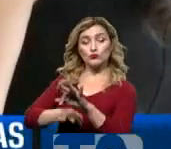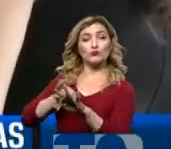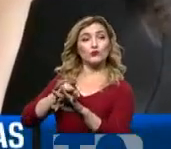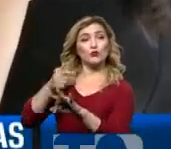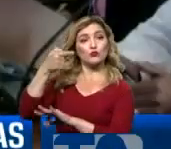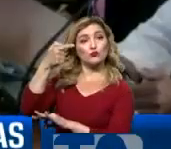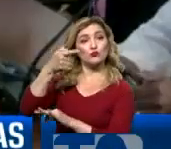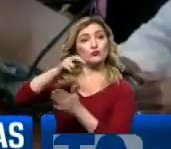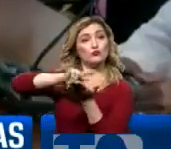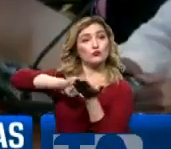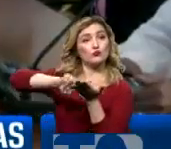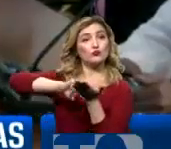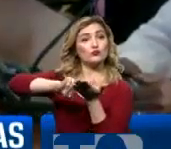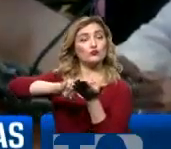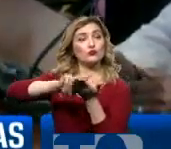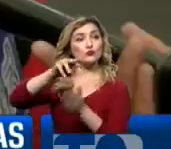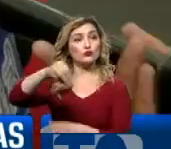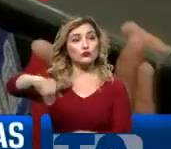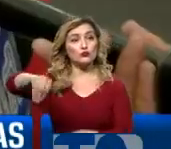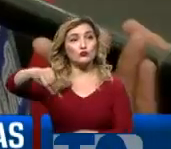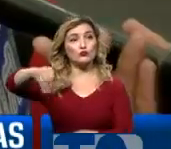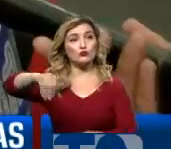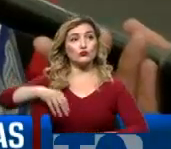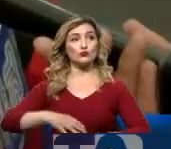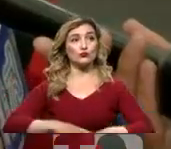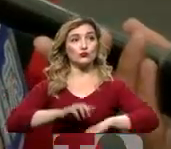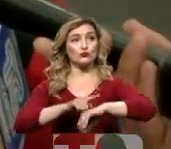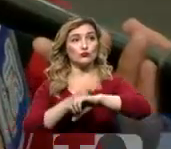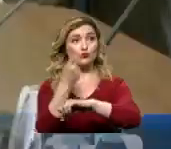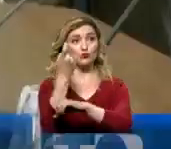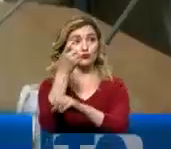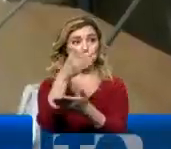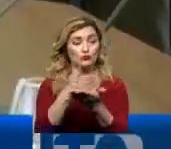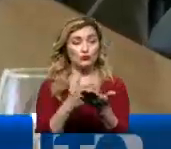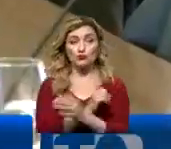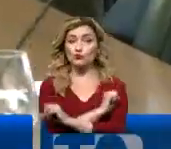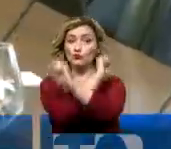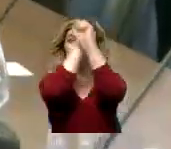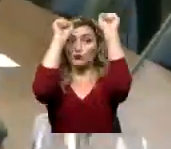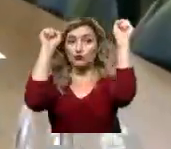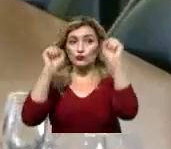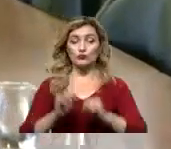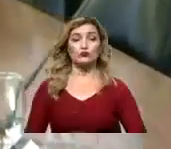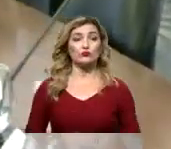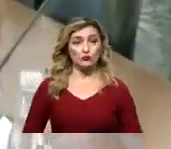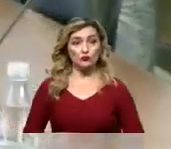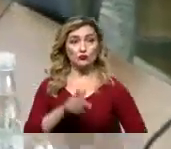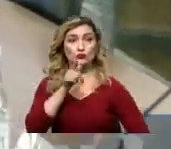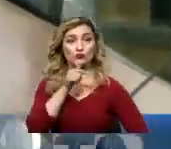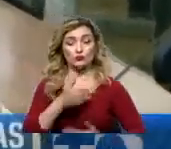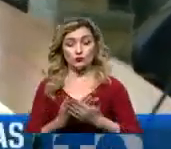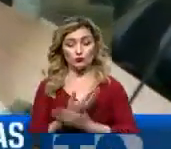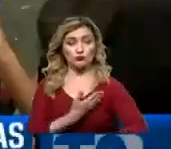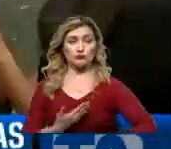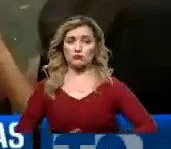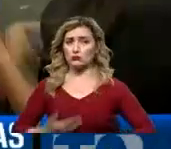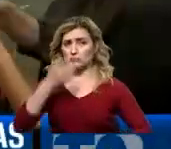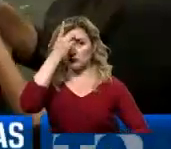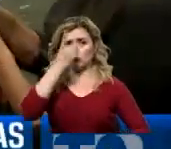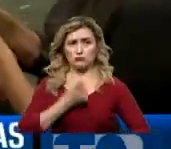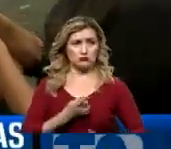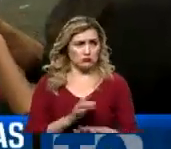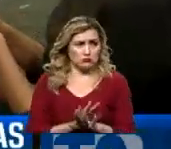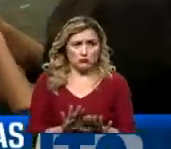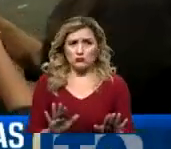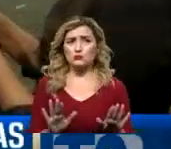la próxima sesión, que será este miércoles. A las 11:30 de la mañana. Incluso ya tienen definido quién será el nuevo presidente y ahora